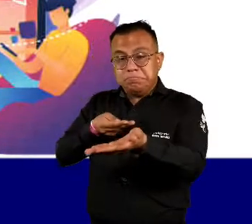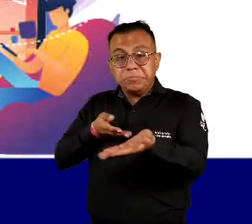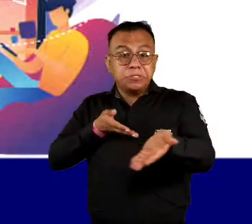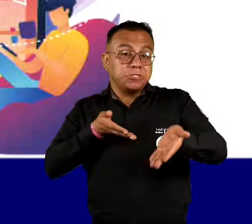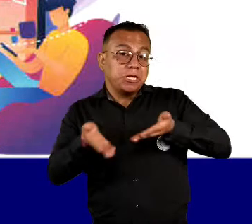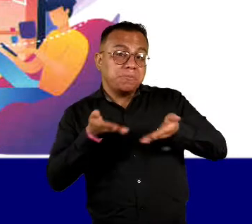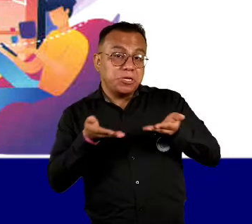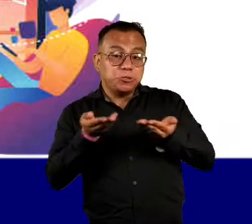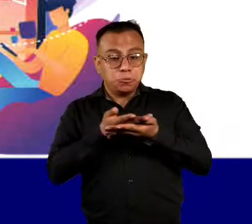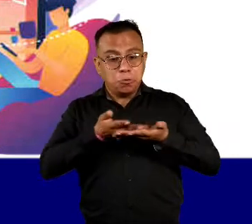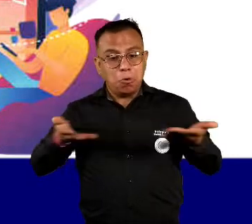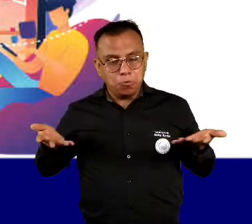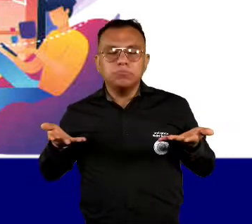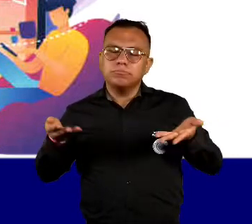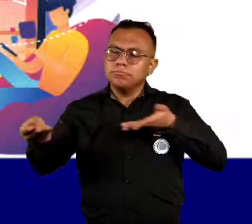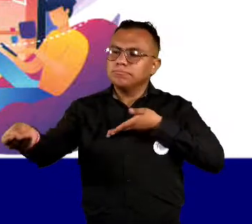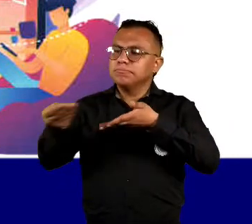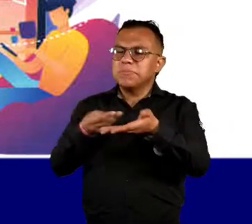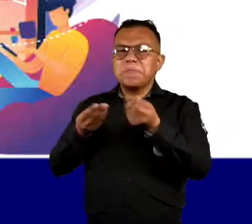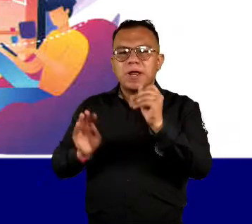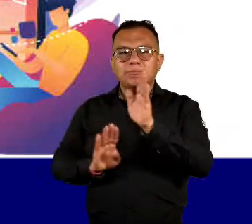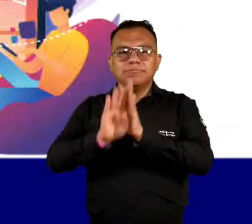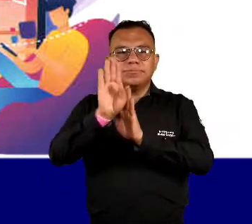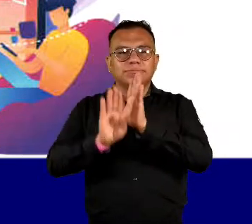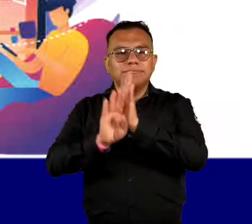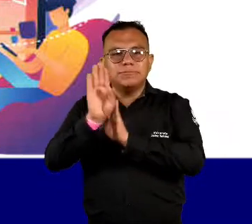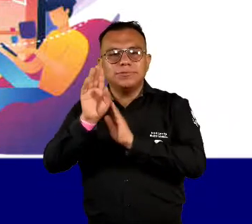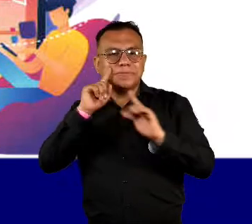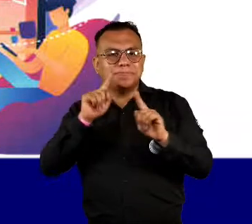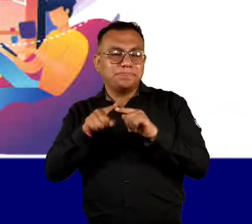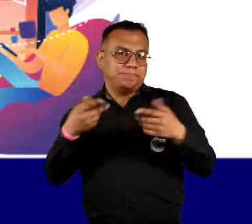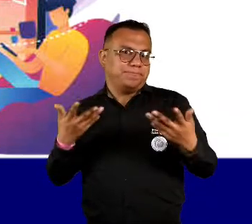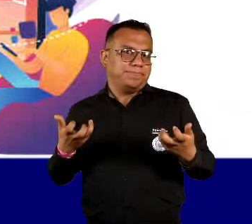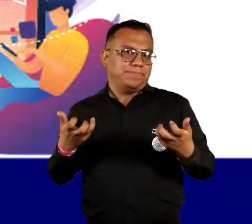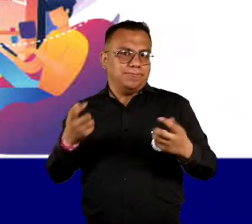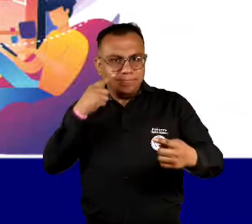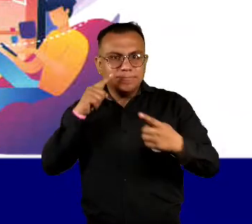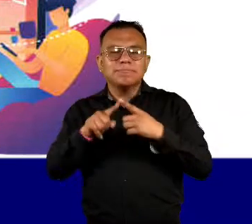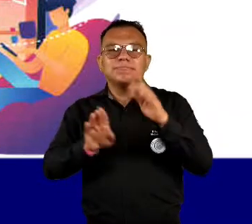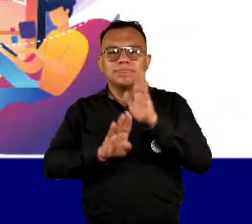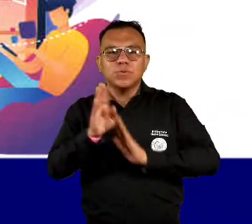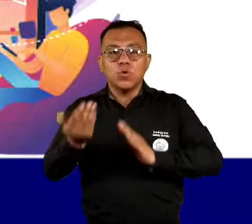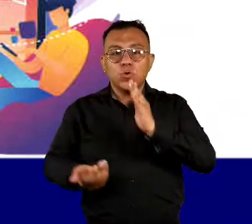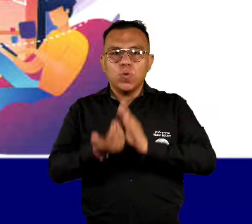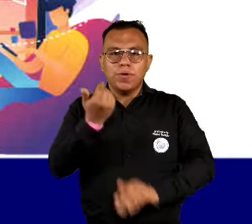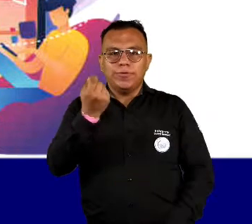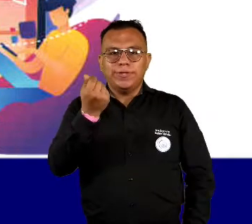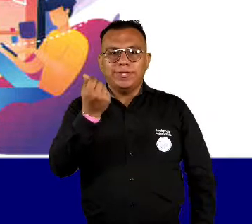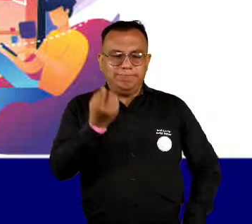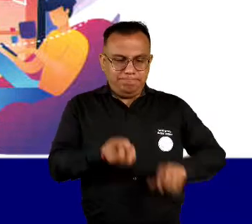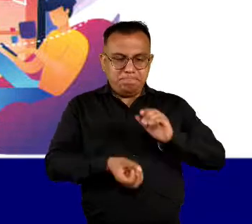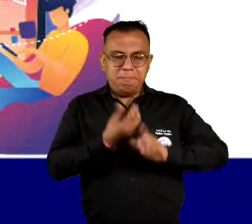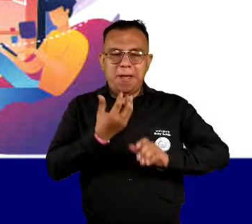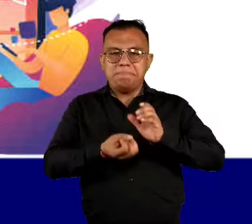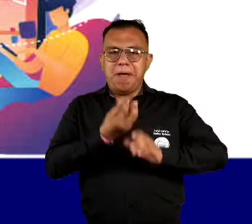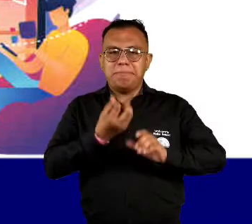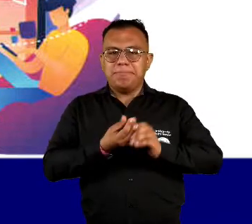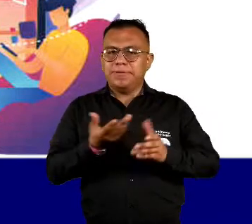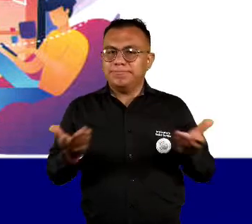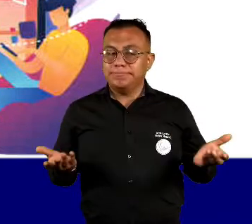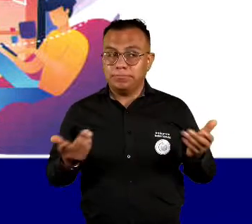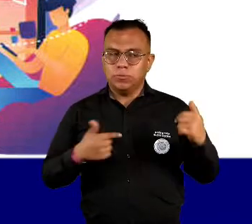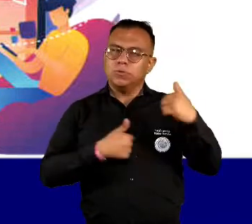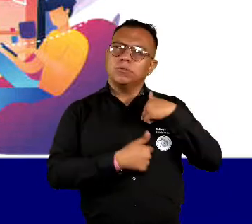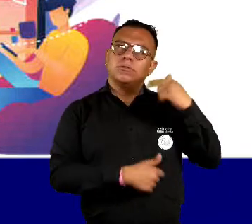servicios para generar rentabilidad su objetivo principal es la generación del lucro lo primero cuando